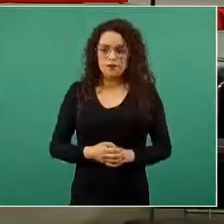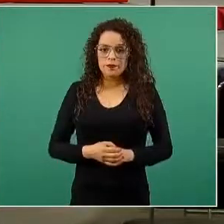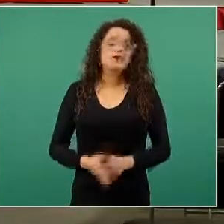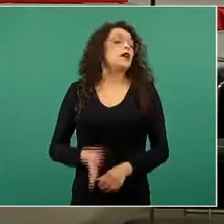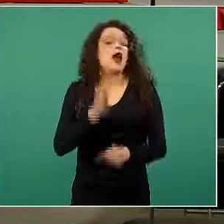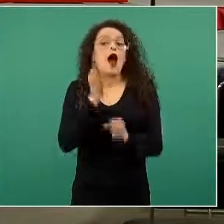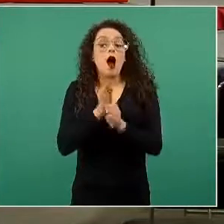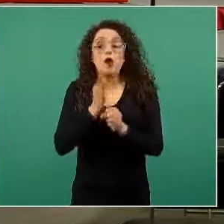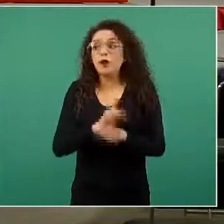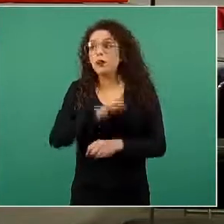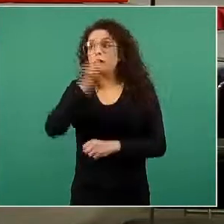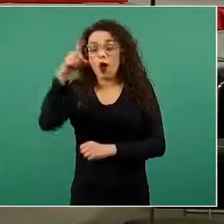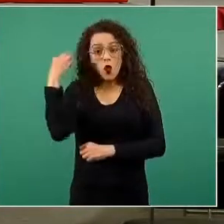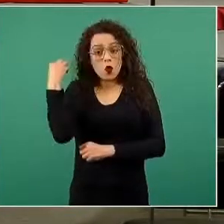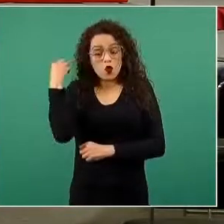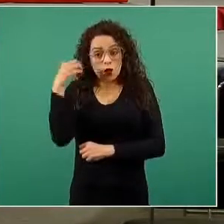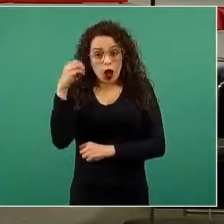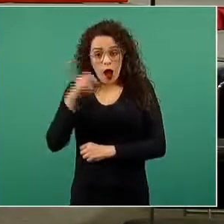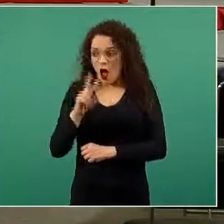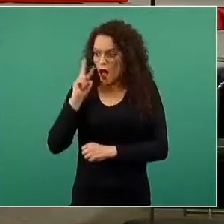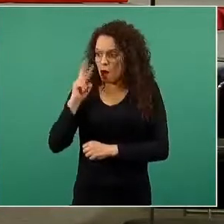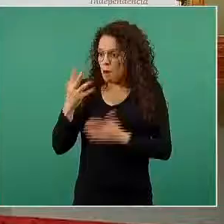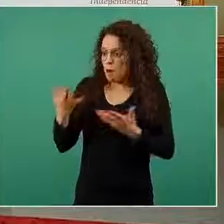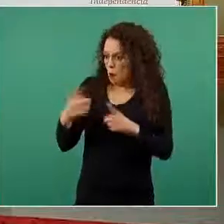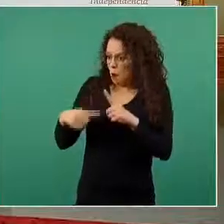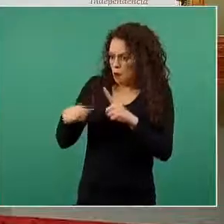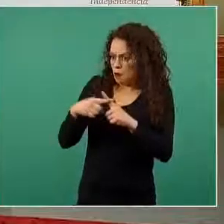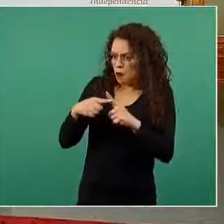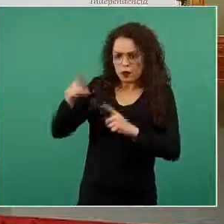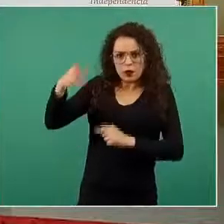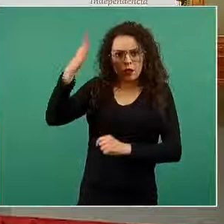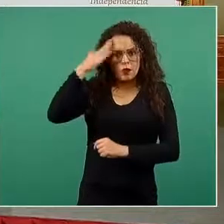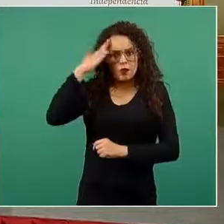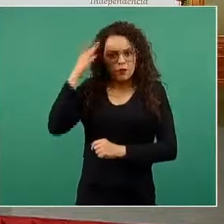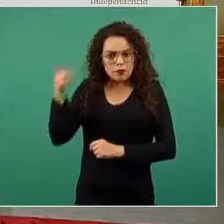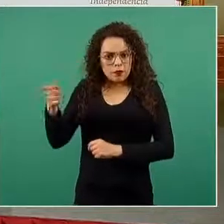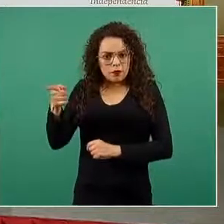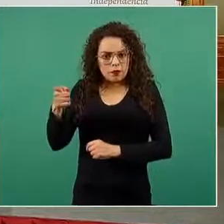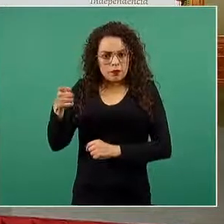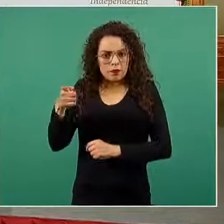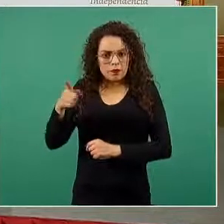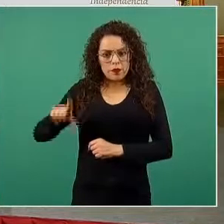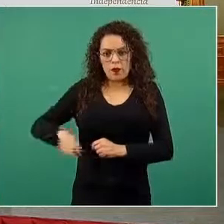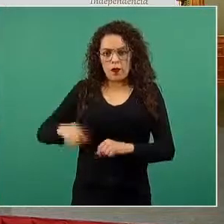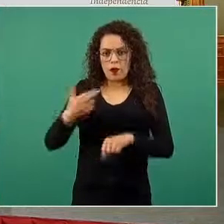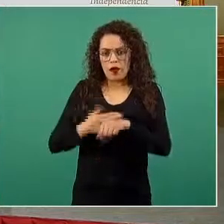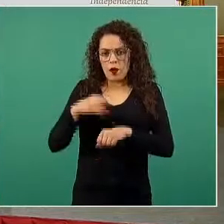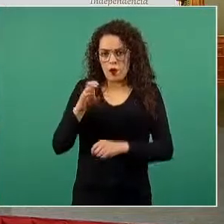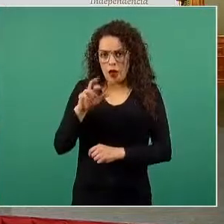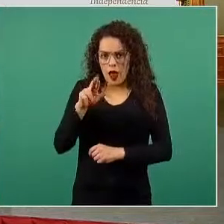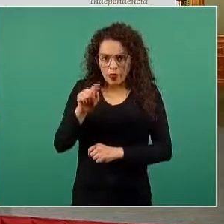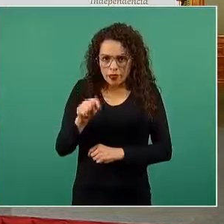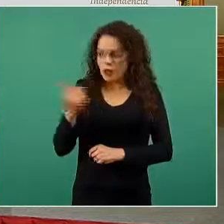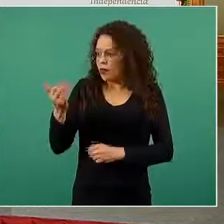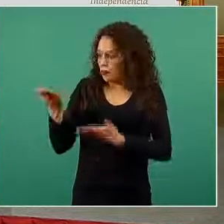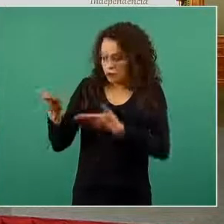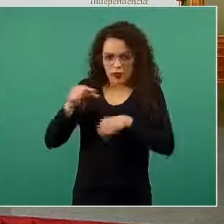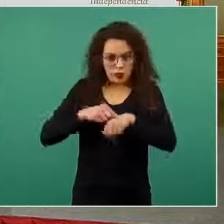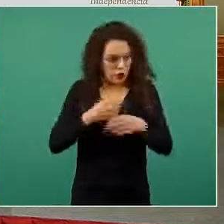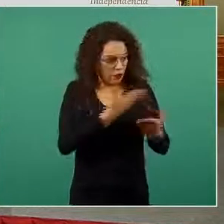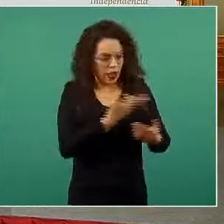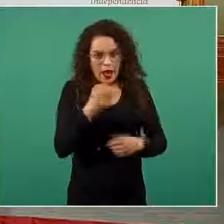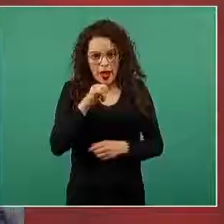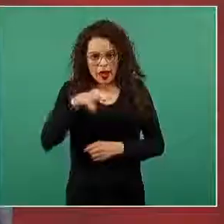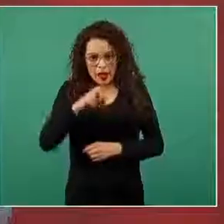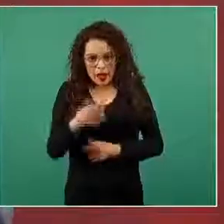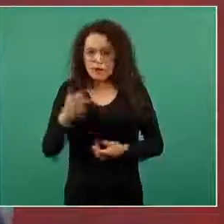estamos encontrando condiciones muy favorables con el liderazgo del doctor Martínez Heine y del gobernador Murat para que en una de las